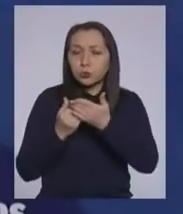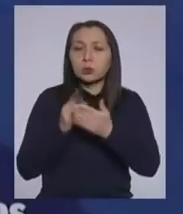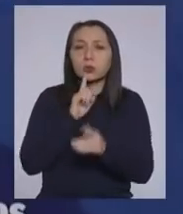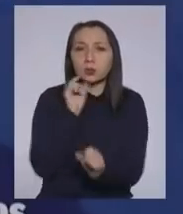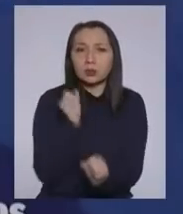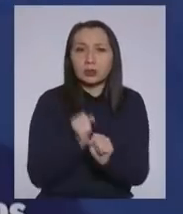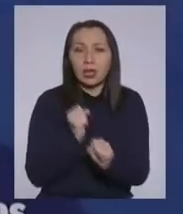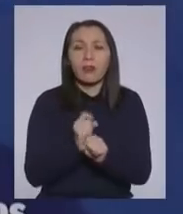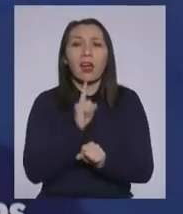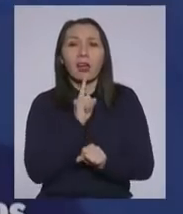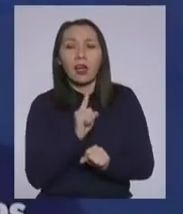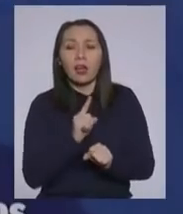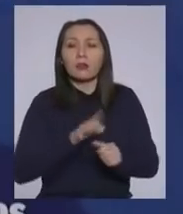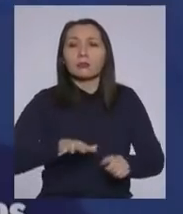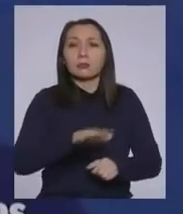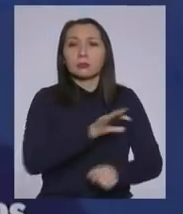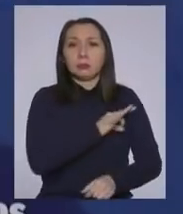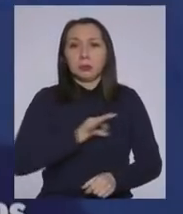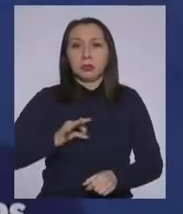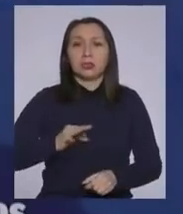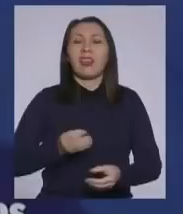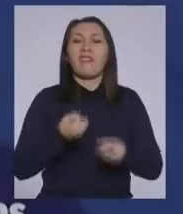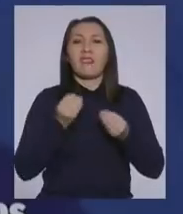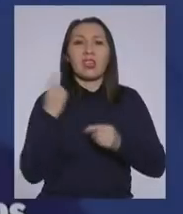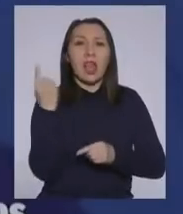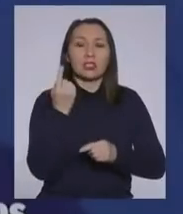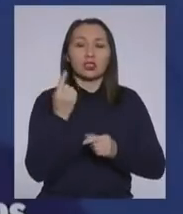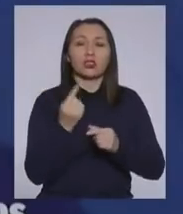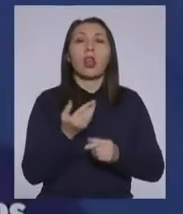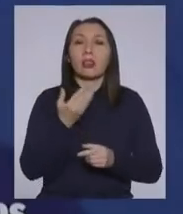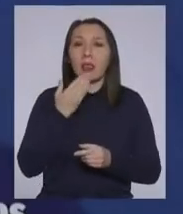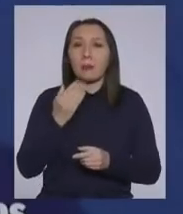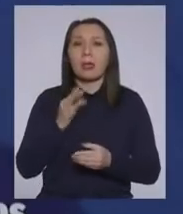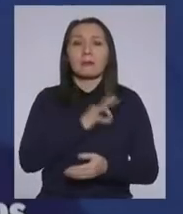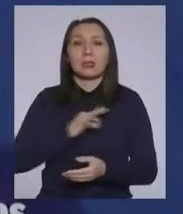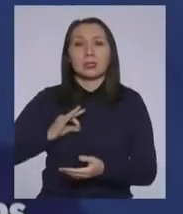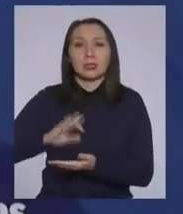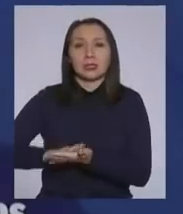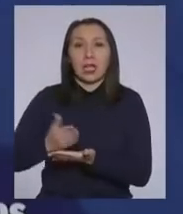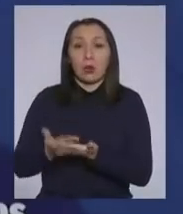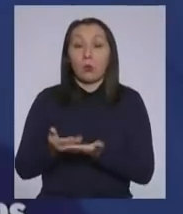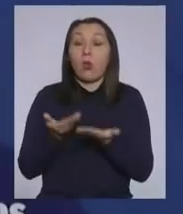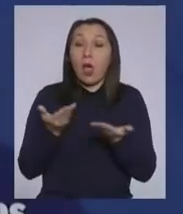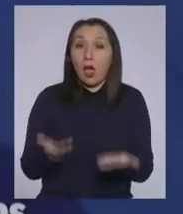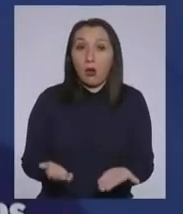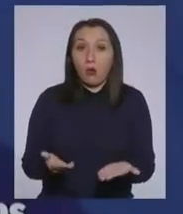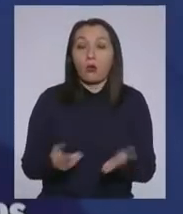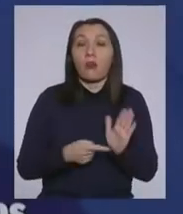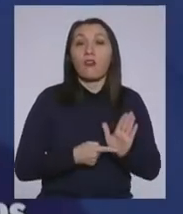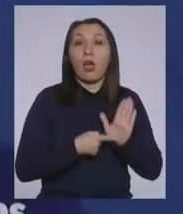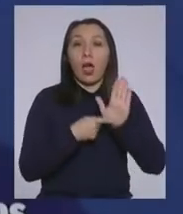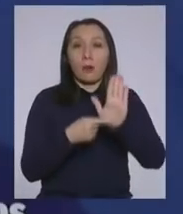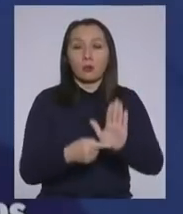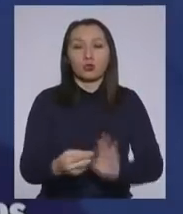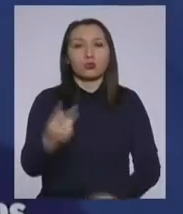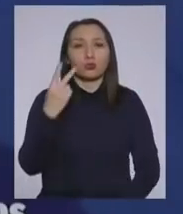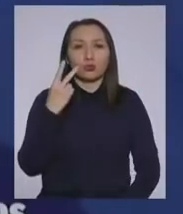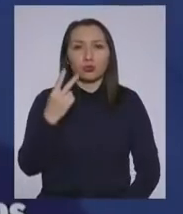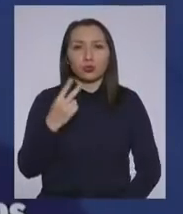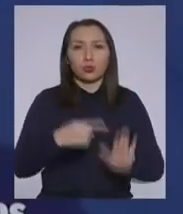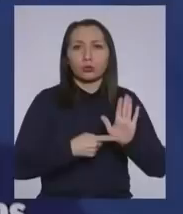trabajo tanto del Ministerio de Bienes Nacionales como del Ministerio de Salud. A continuación mostraremos